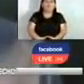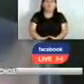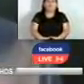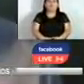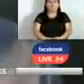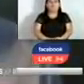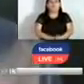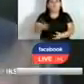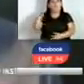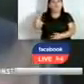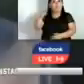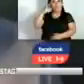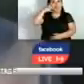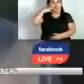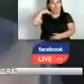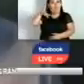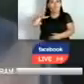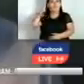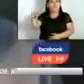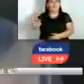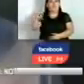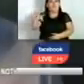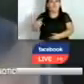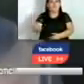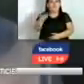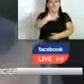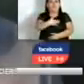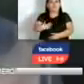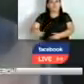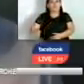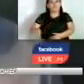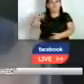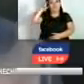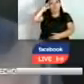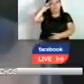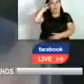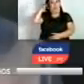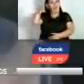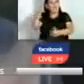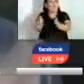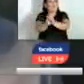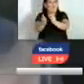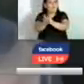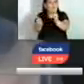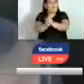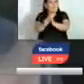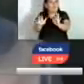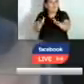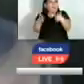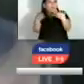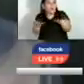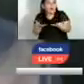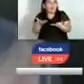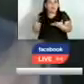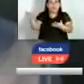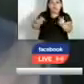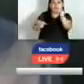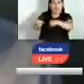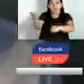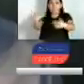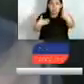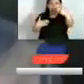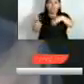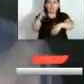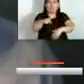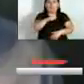Este es solo un ejemplo más de que la administración Biden está creando su propia crisis aquí. Están básicamente urgiendo a la gente a que venga a